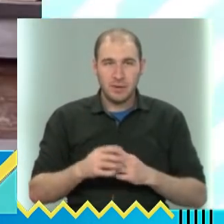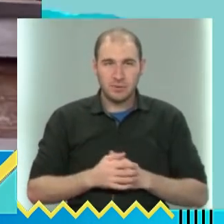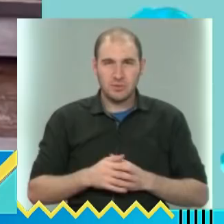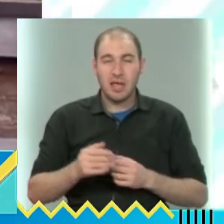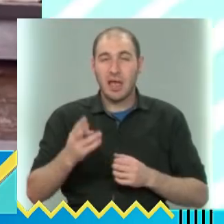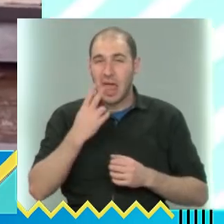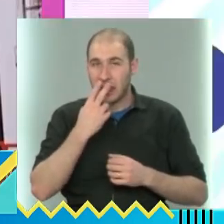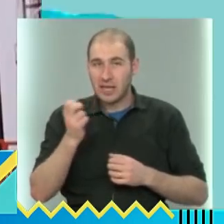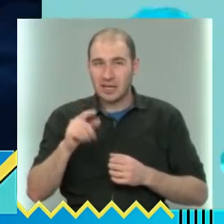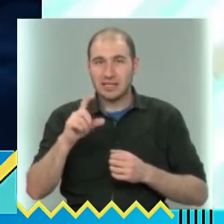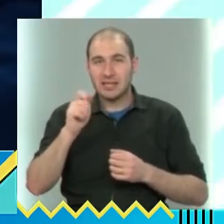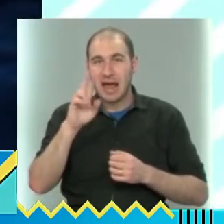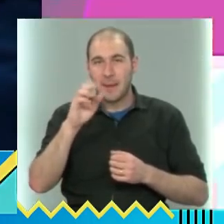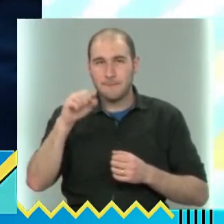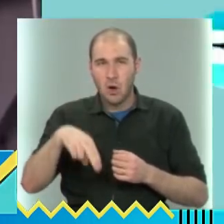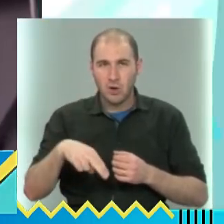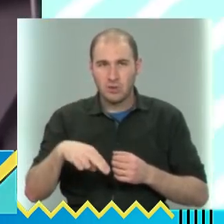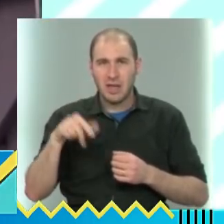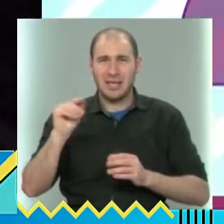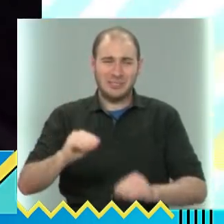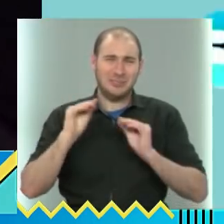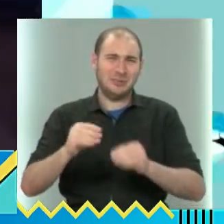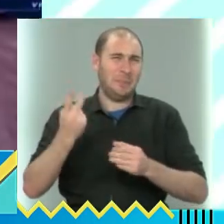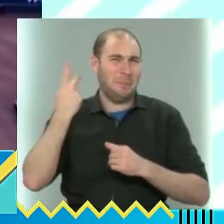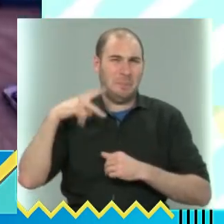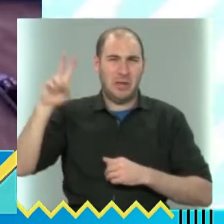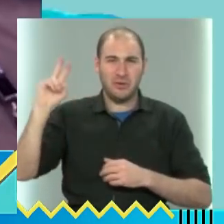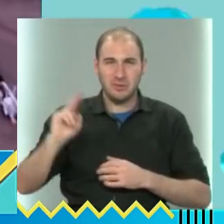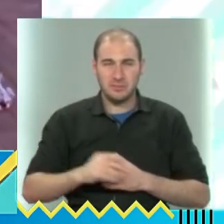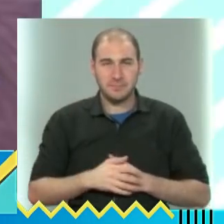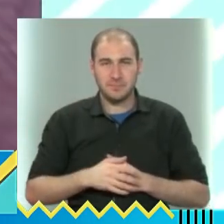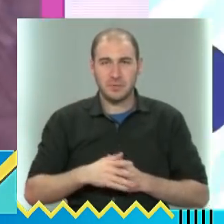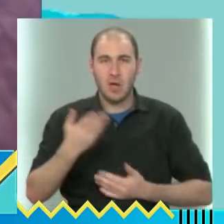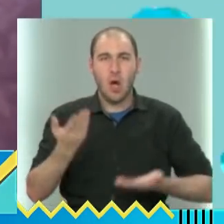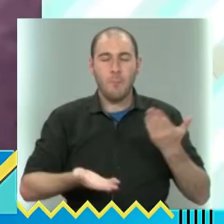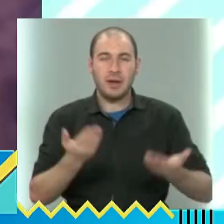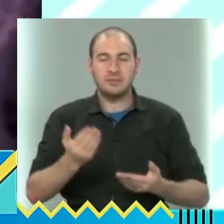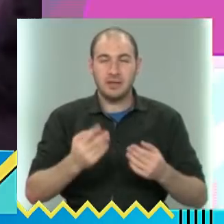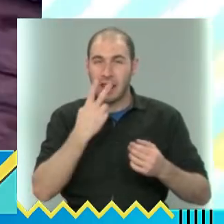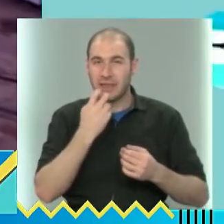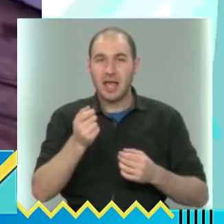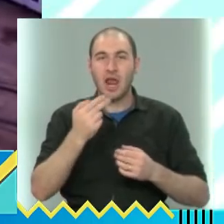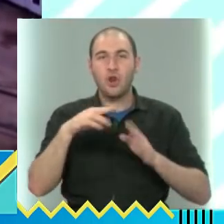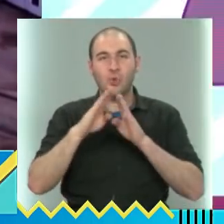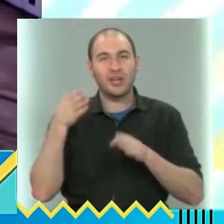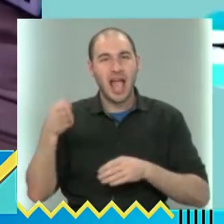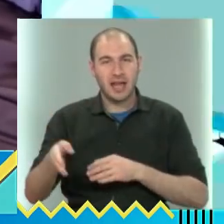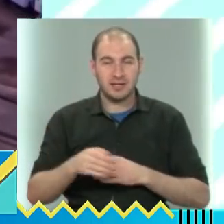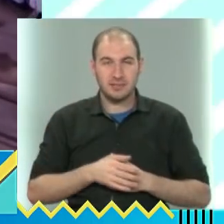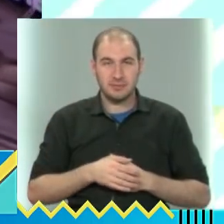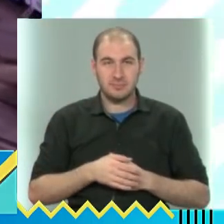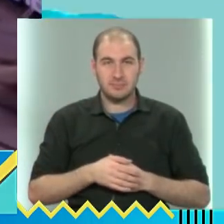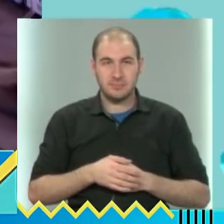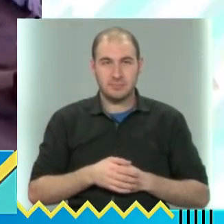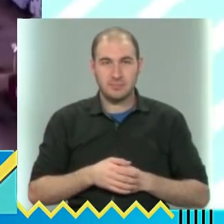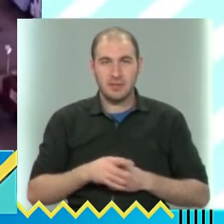matriz energética en el carbón, que es extremadamente y mucho más contaminante, digamos, que la energía nuclear, que en su momento